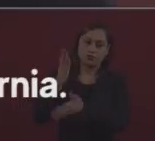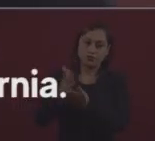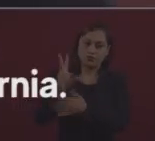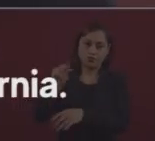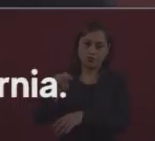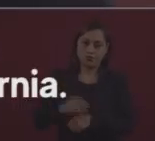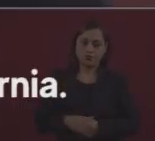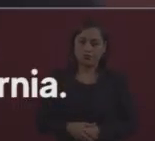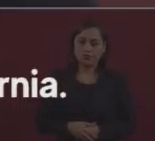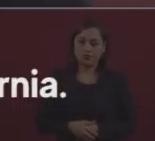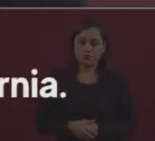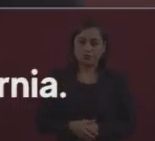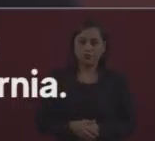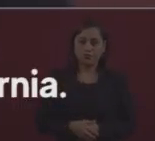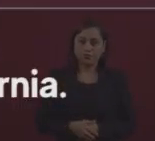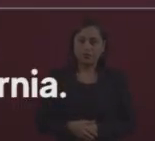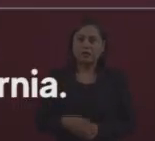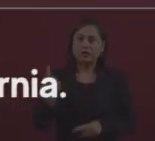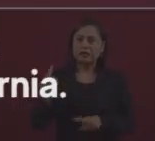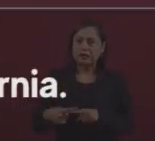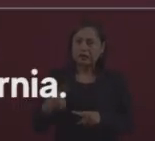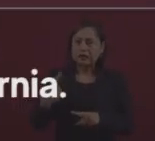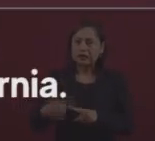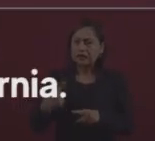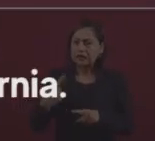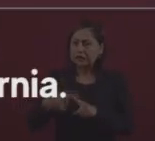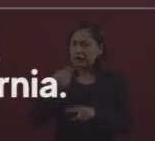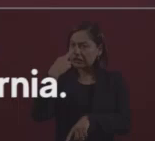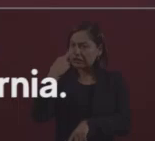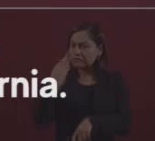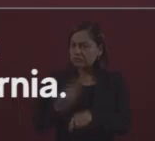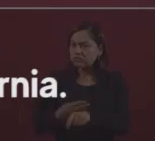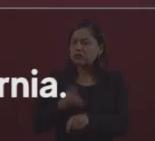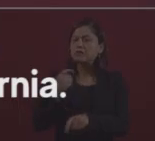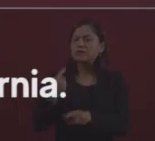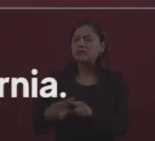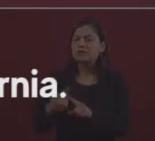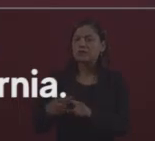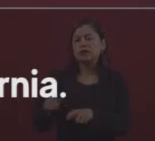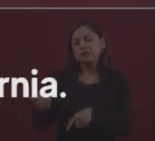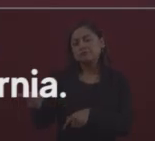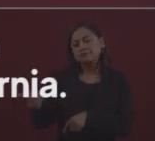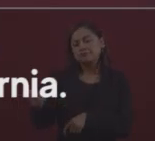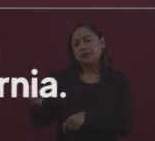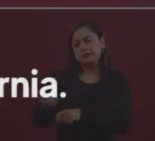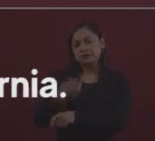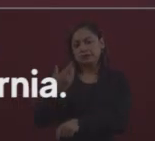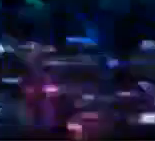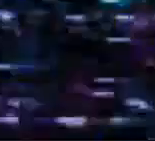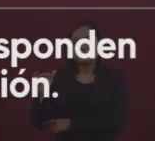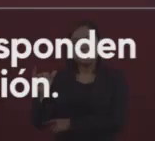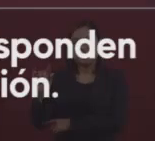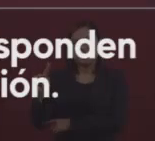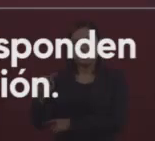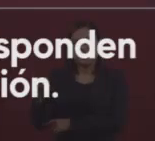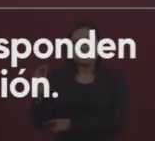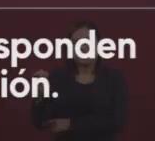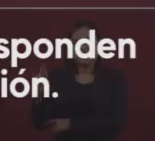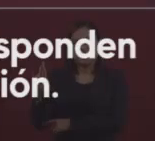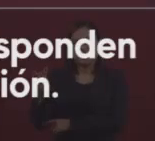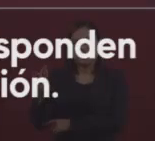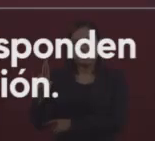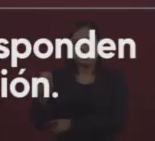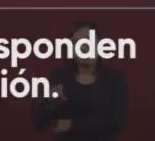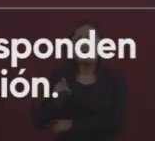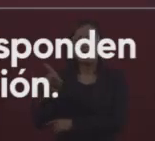Eso le corresponde a la licenciada Olga Sánchez Cordero. Ella me